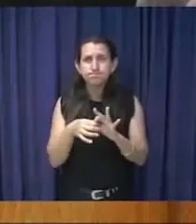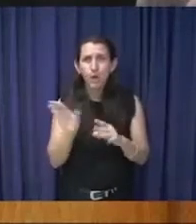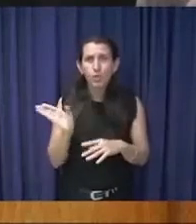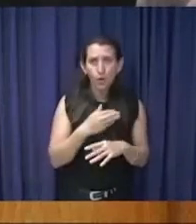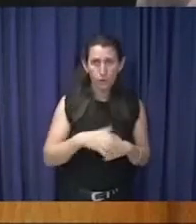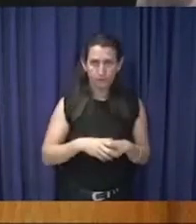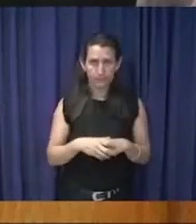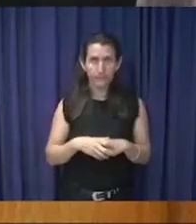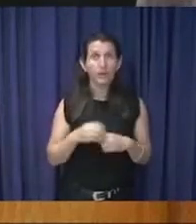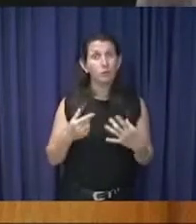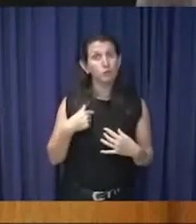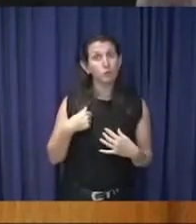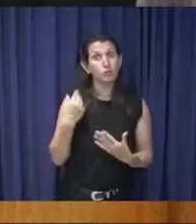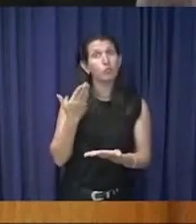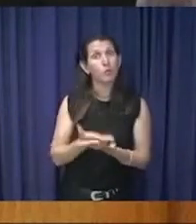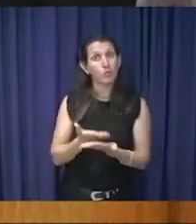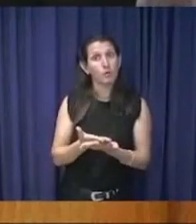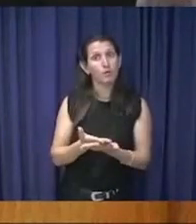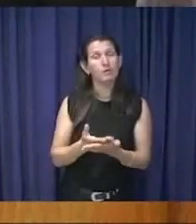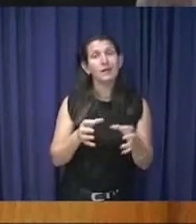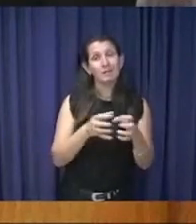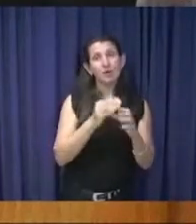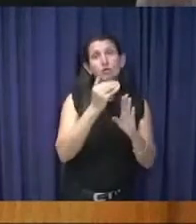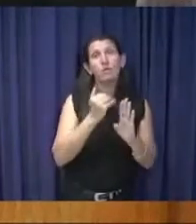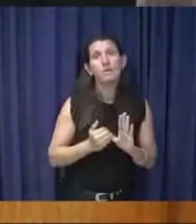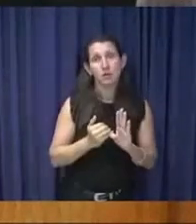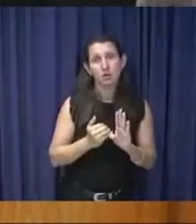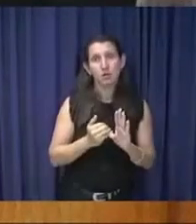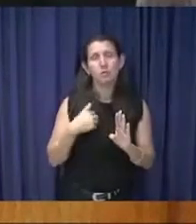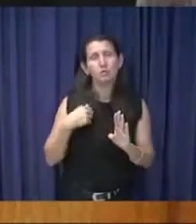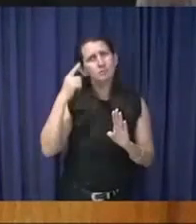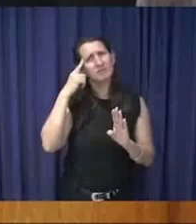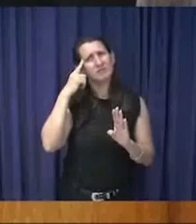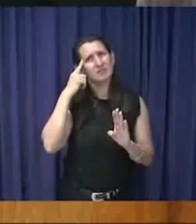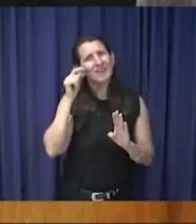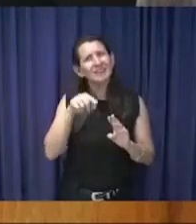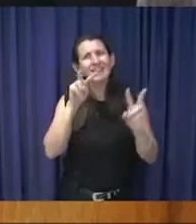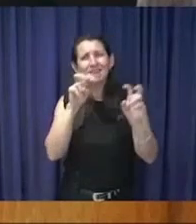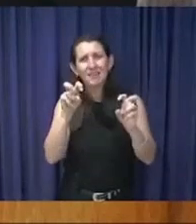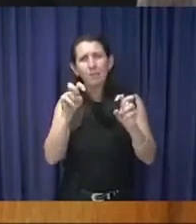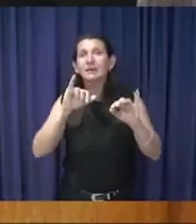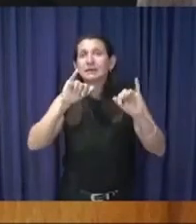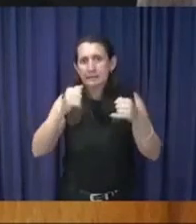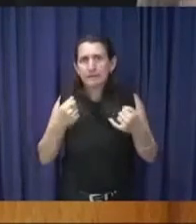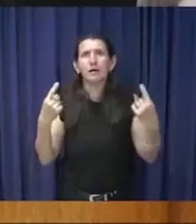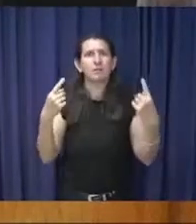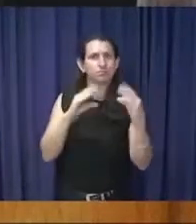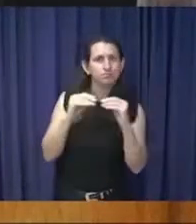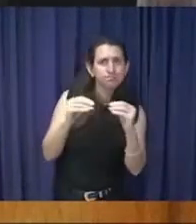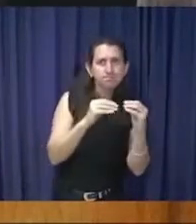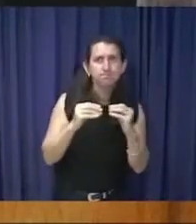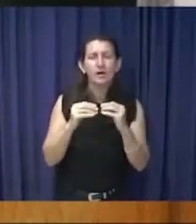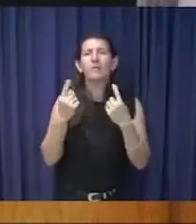Por eso nosotros proponemos un despacho en minoría, porque consideramos que este tema sí tiene que ser discutido, pero tiene que